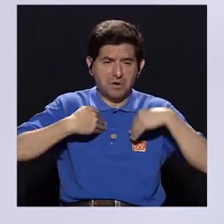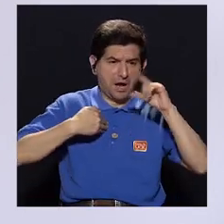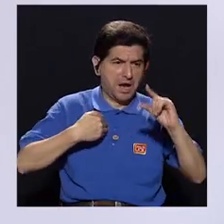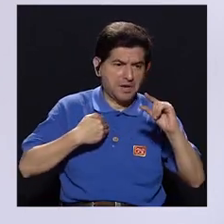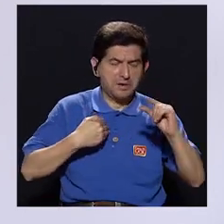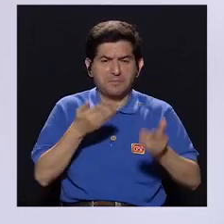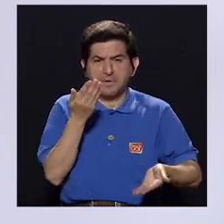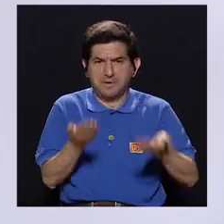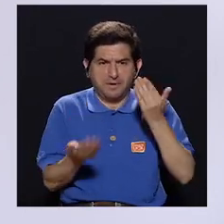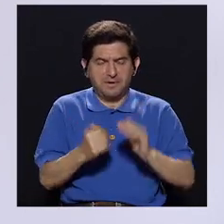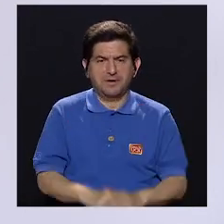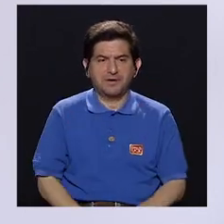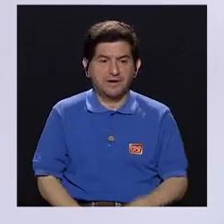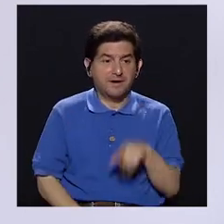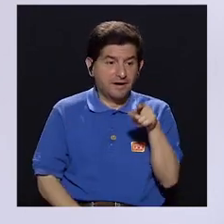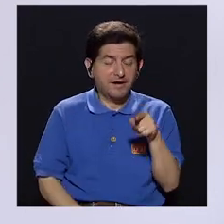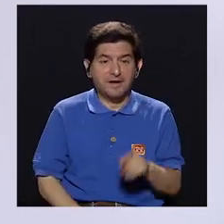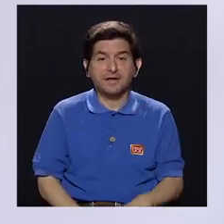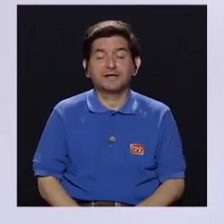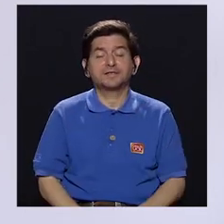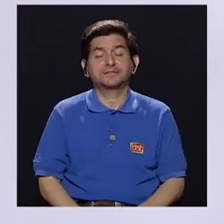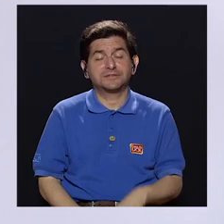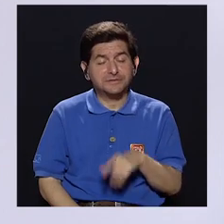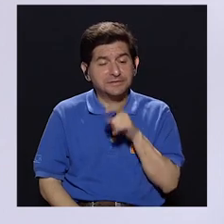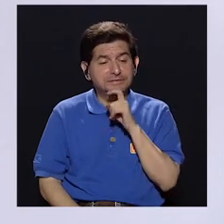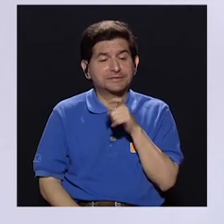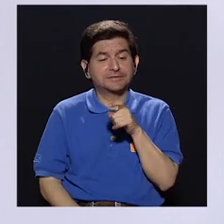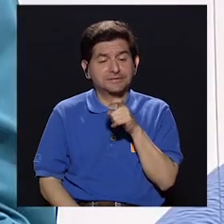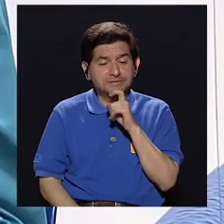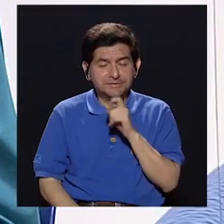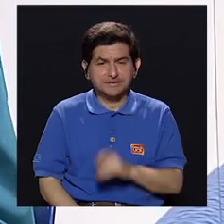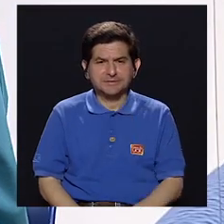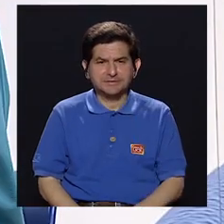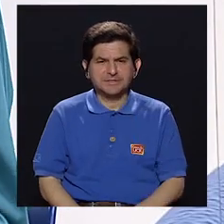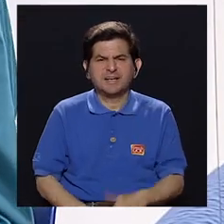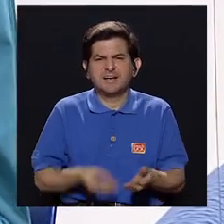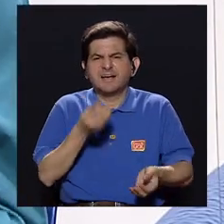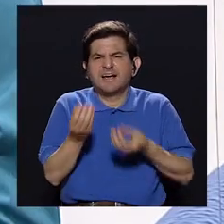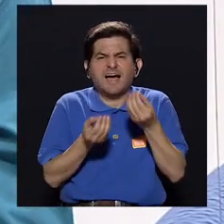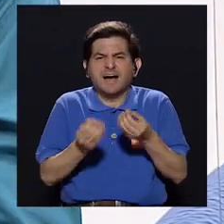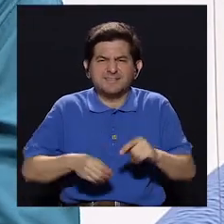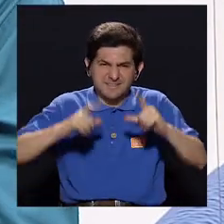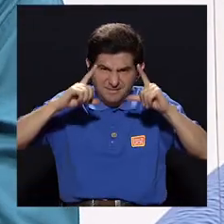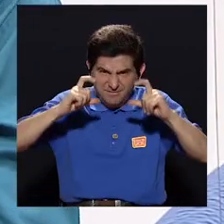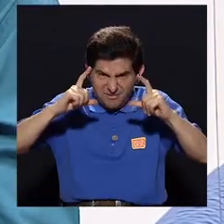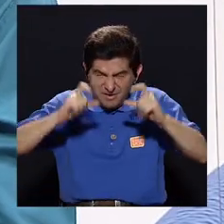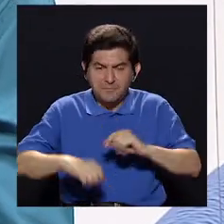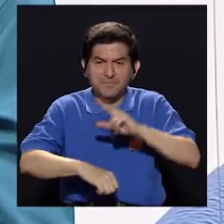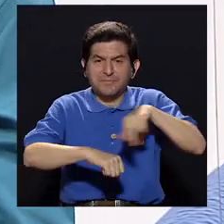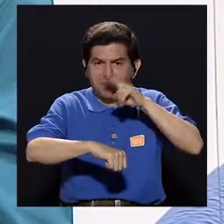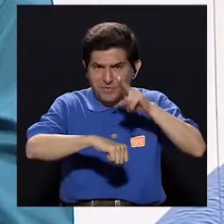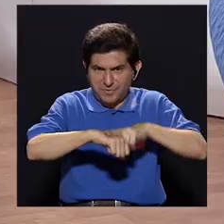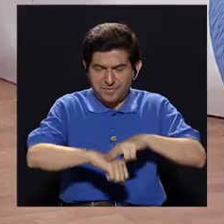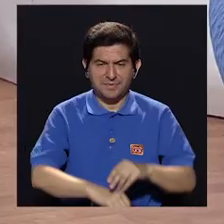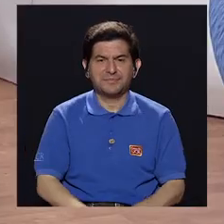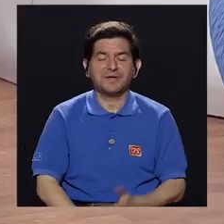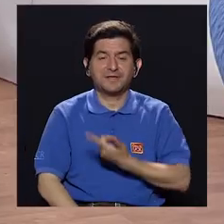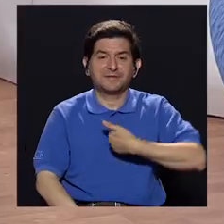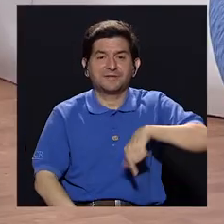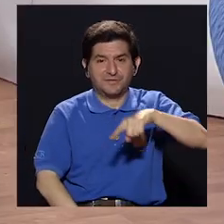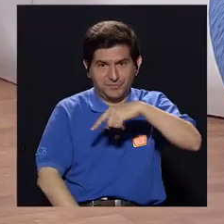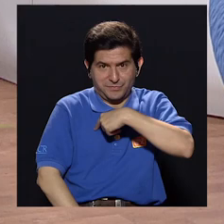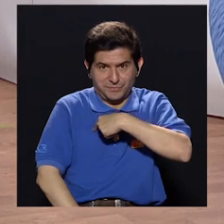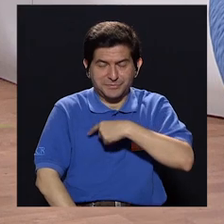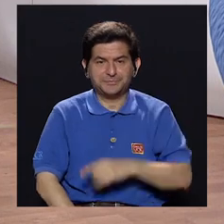que sea eso es lo que lo hace bastante complicado entonces utilizan cámaras cómoo hacen nosotros normalmente entonces